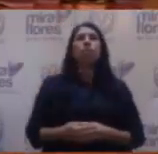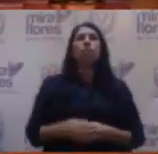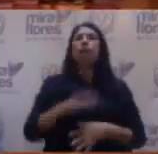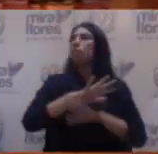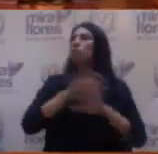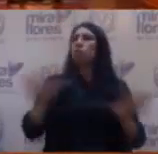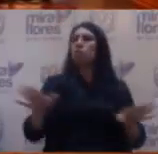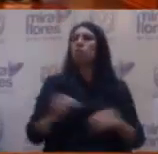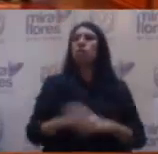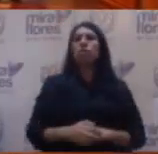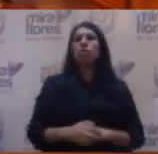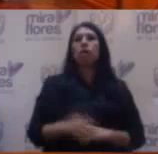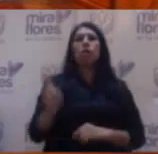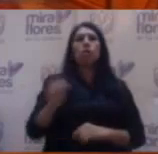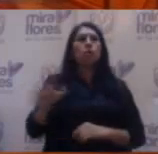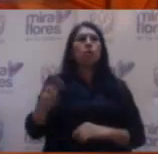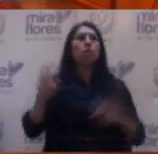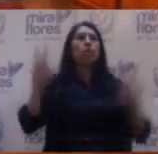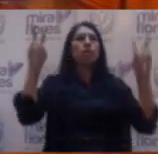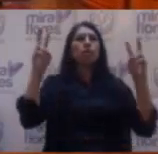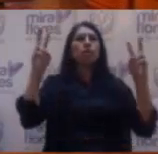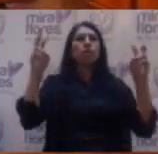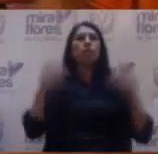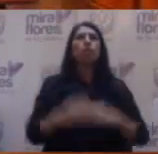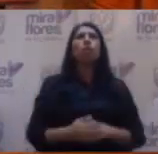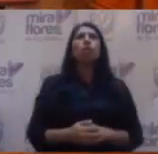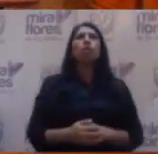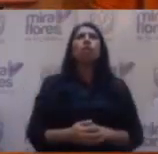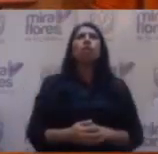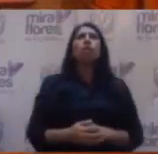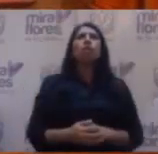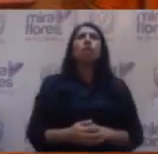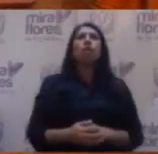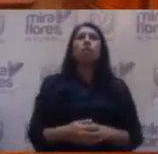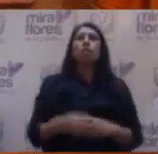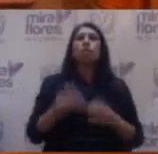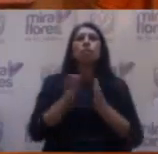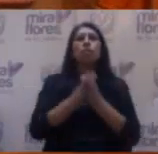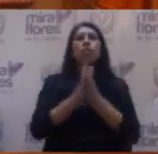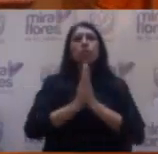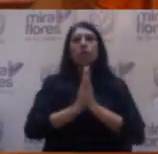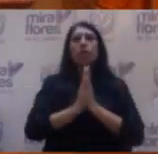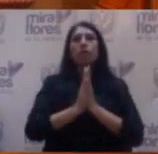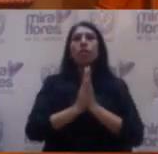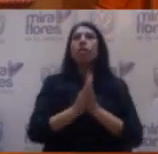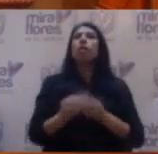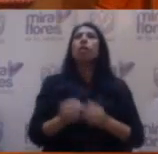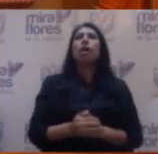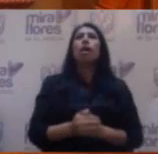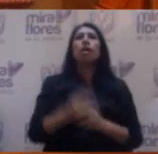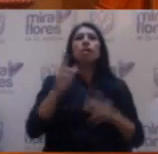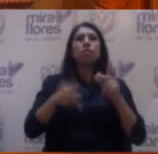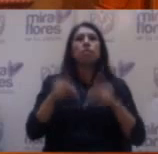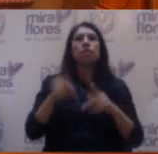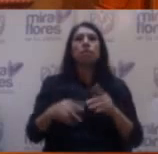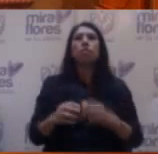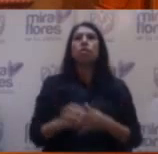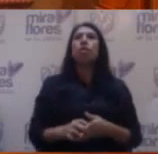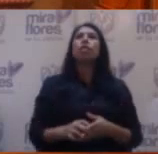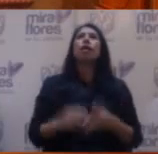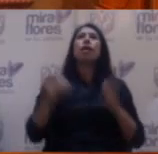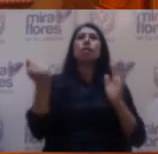señor alcalde. No habiendo más temas que tratar, voy a pedirles a los miembros del Consejo que se sirvan exonerarnos de la aprobación del